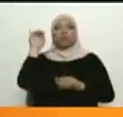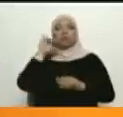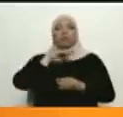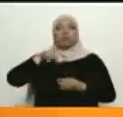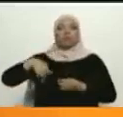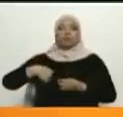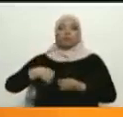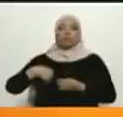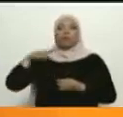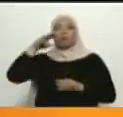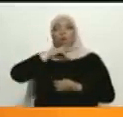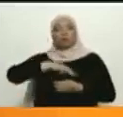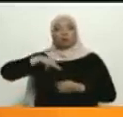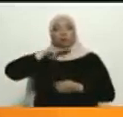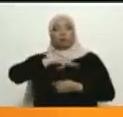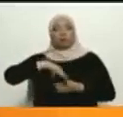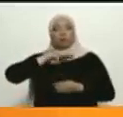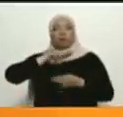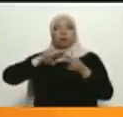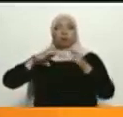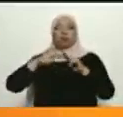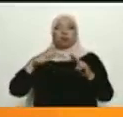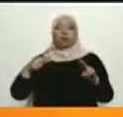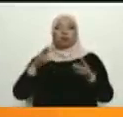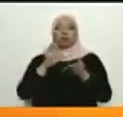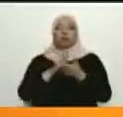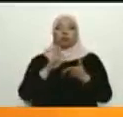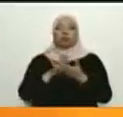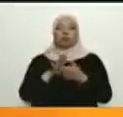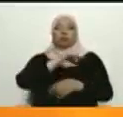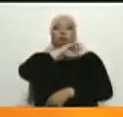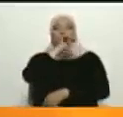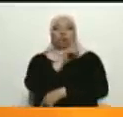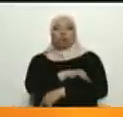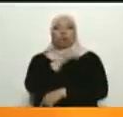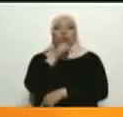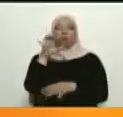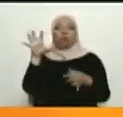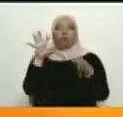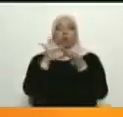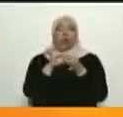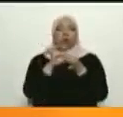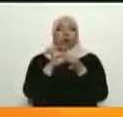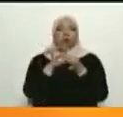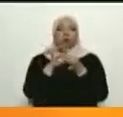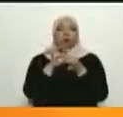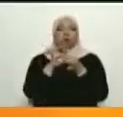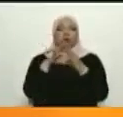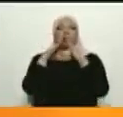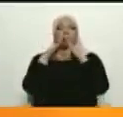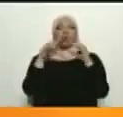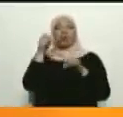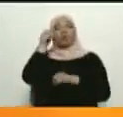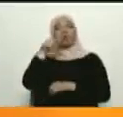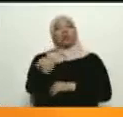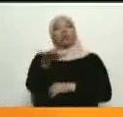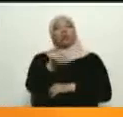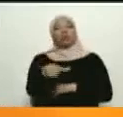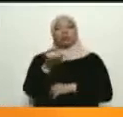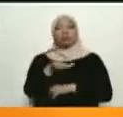la gran misión cuadrantes de paz desde el territorio el fortalecimiento general de todos nuestros cuerpos